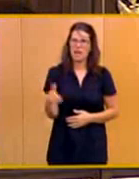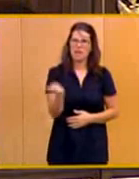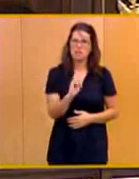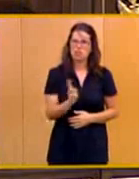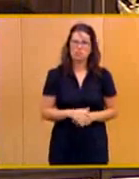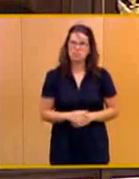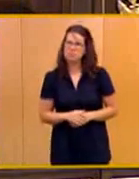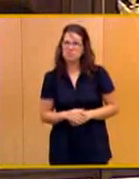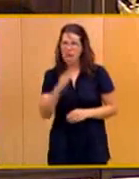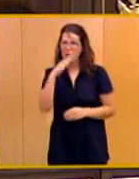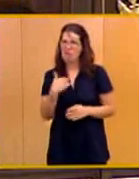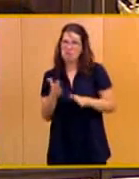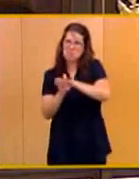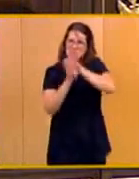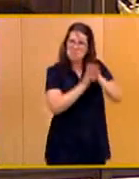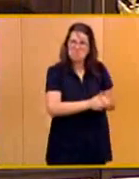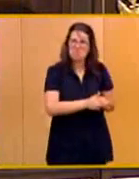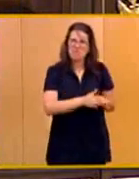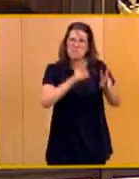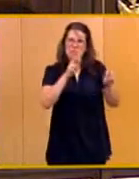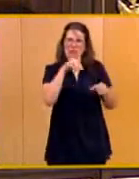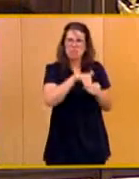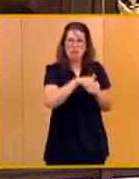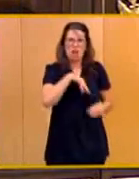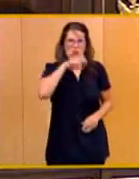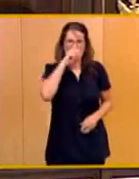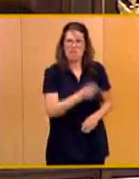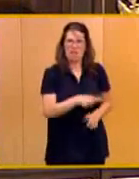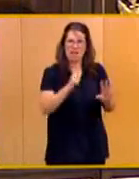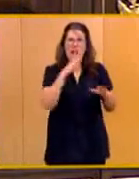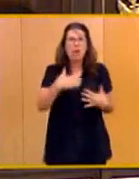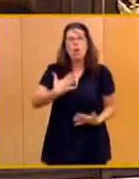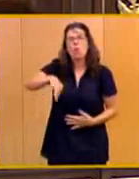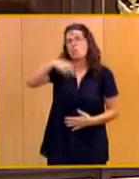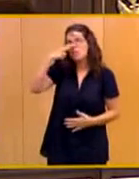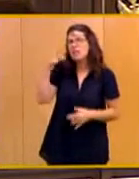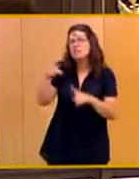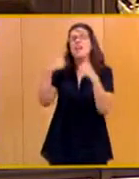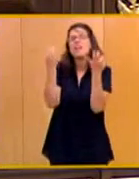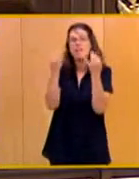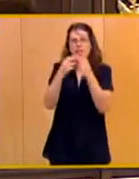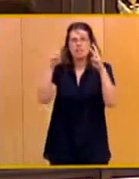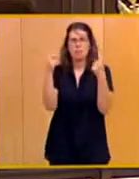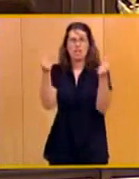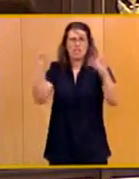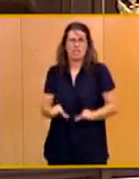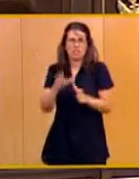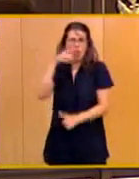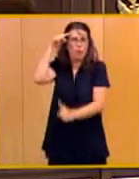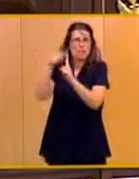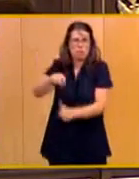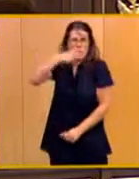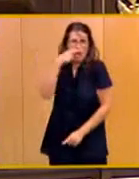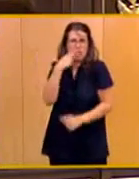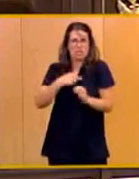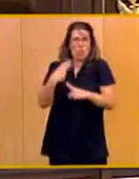como recurso electoral. Ahora solo les interesa cabalgar con la crisis para sus objetivos políticos y sus intereses electorales, ya no